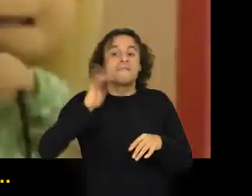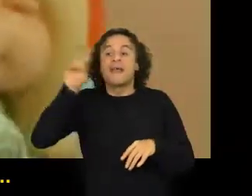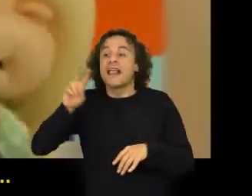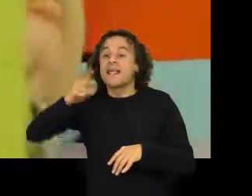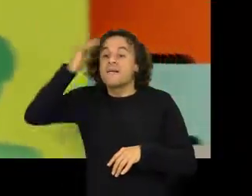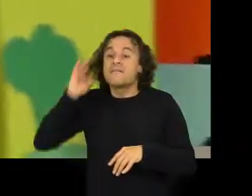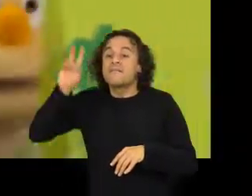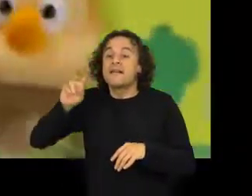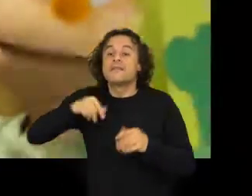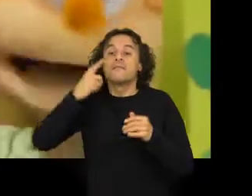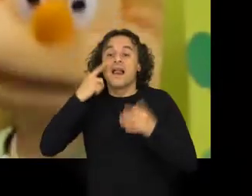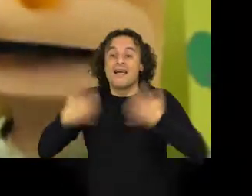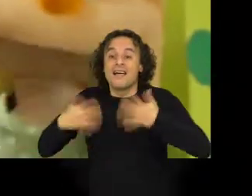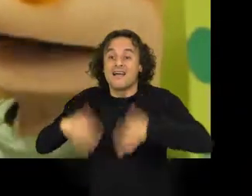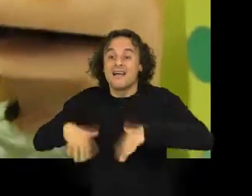Carapuchiña Vermella.